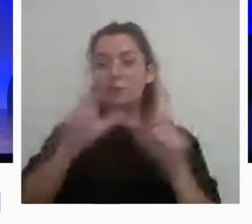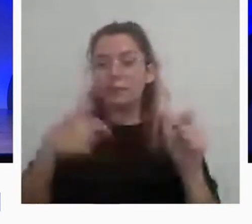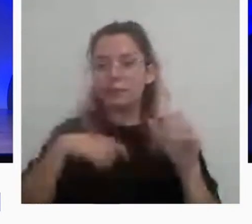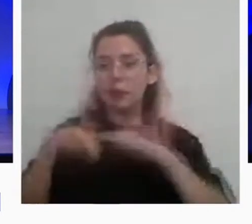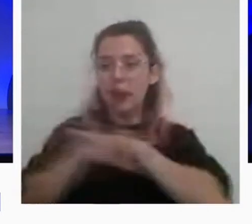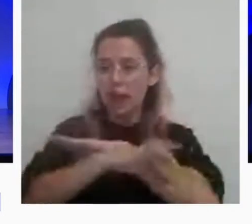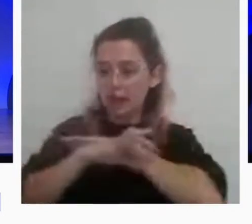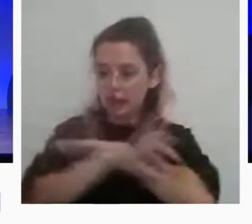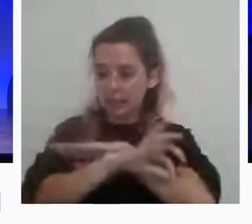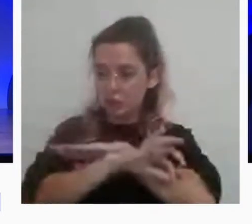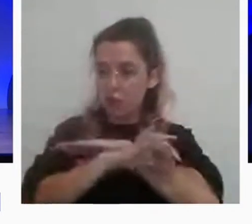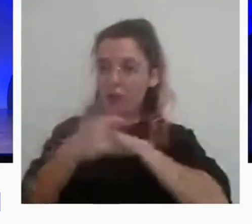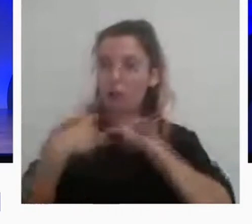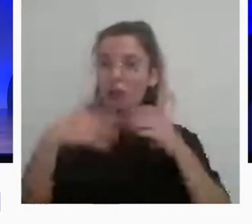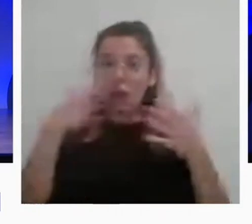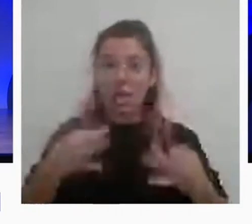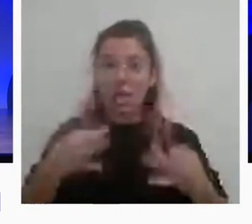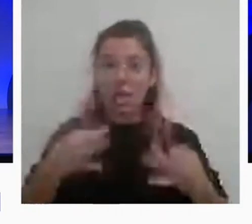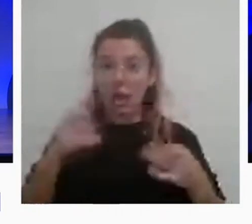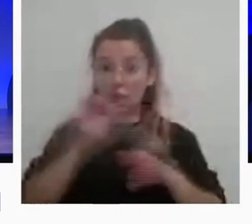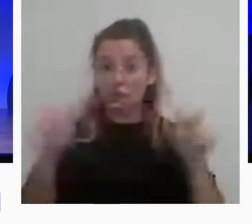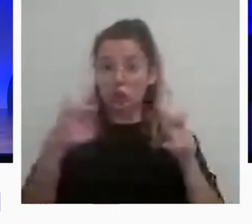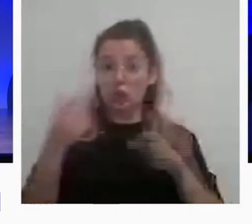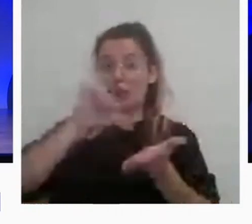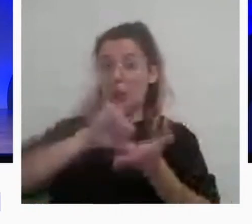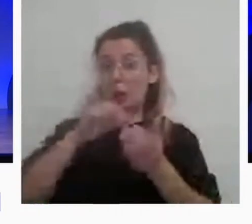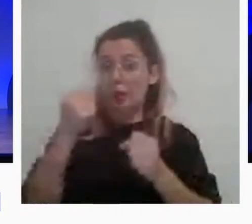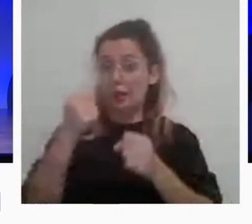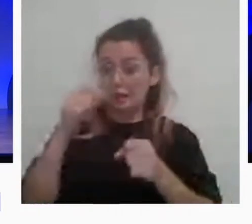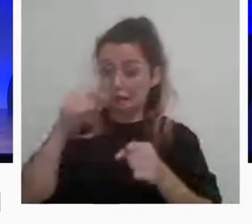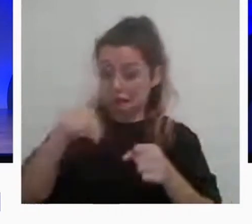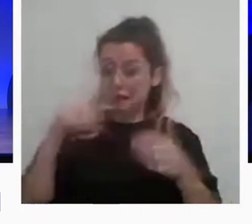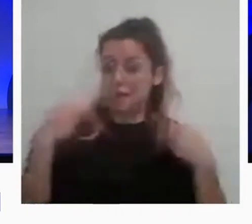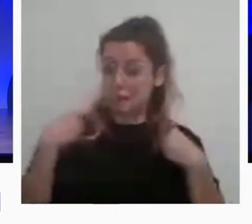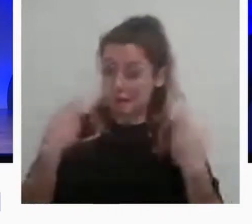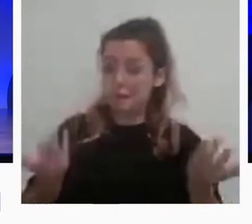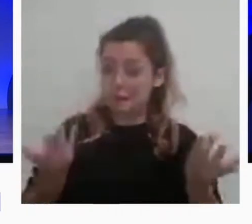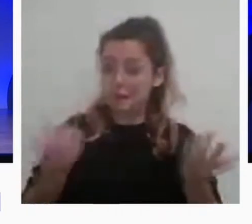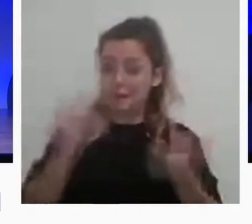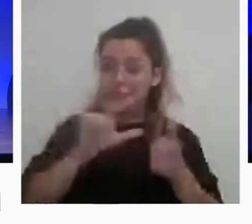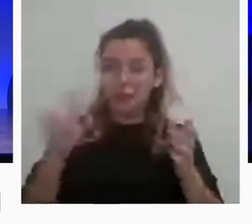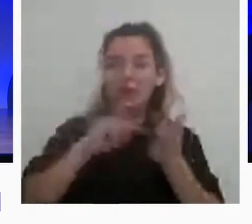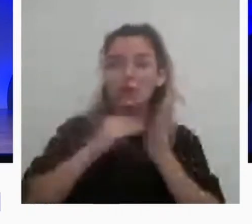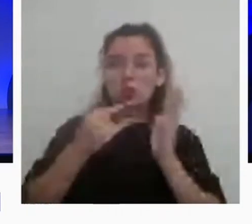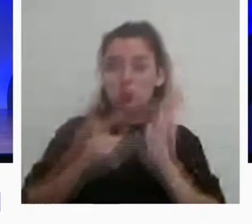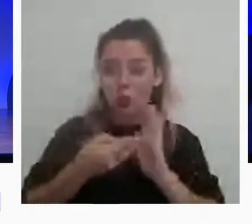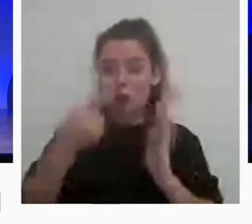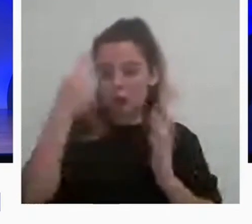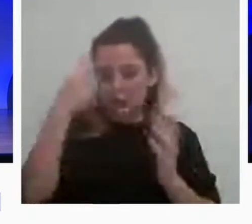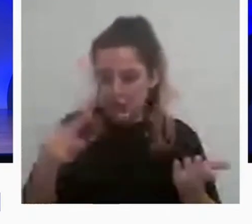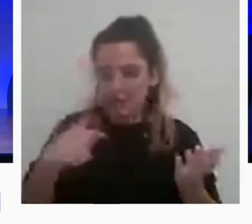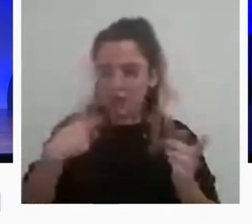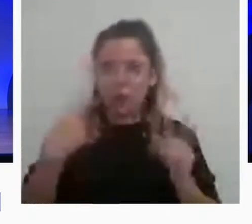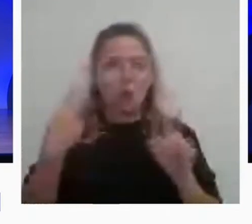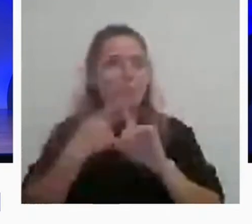las personas habitamos las ciudades y somos las personas quienes conocemos qué soluciones deberíamos estar aportando entre todas,